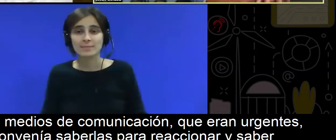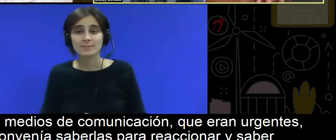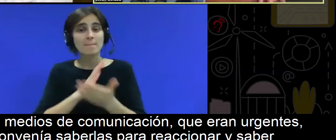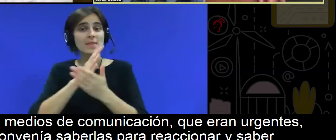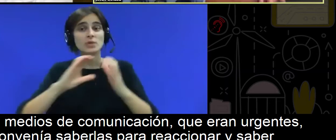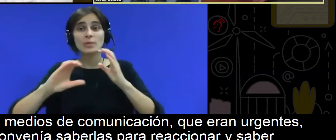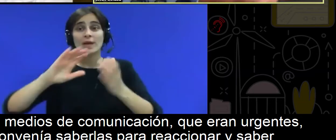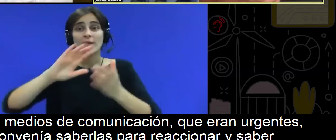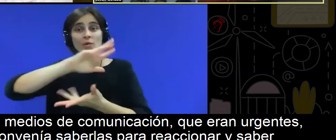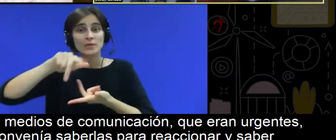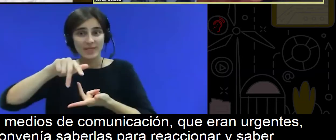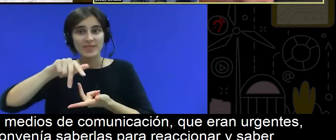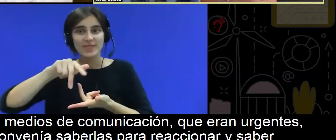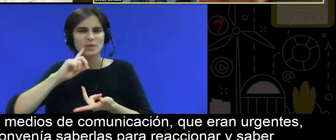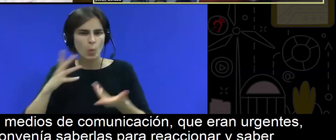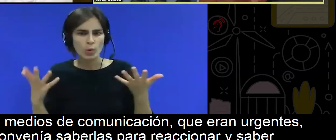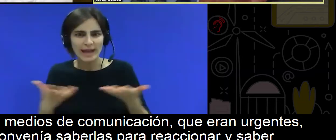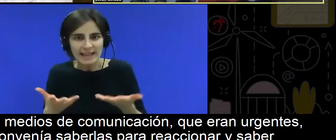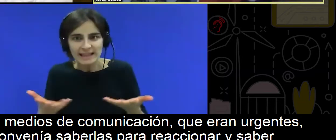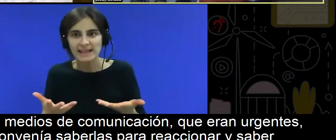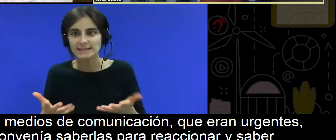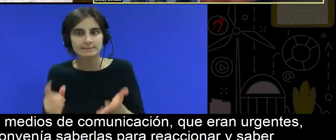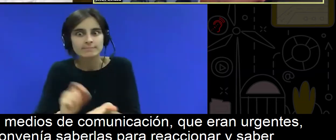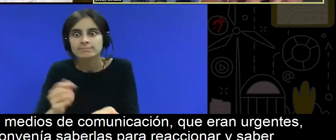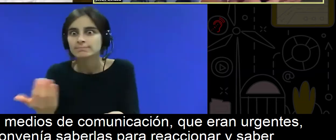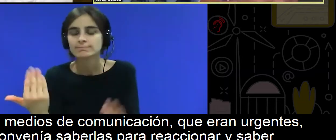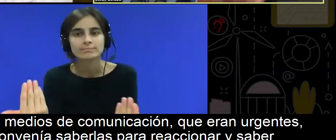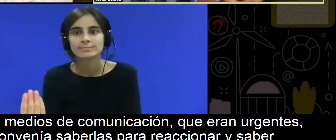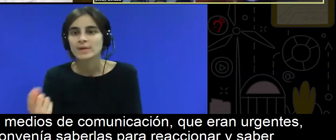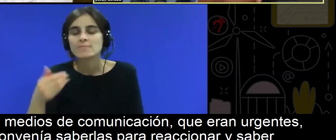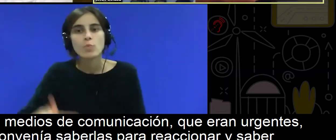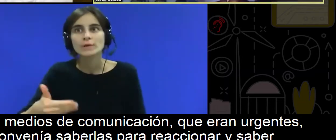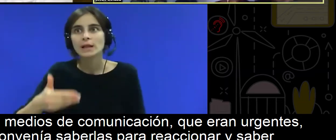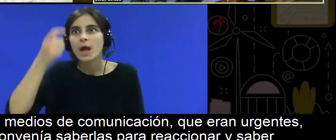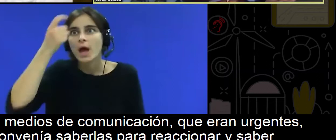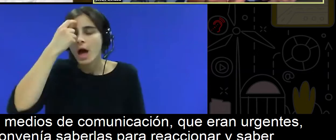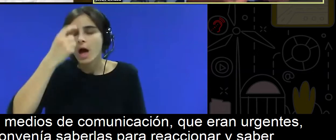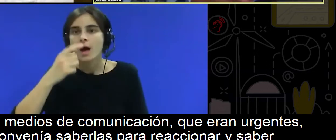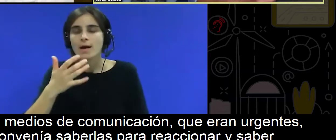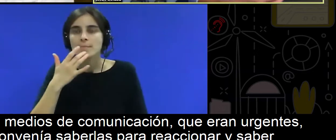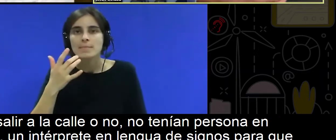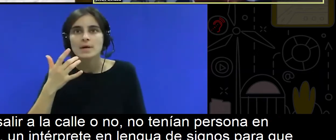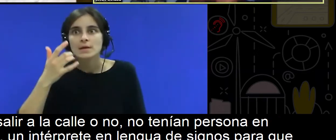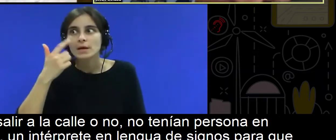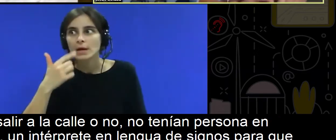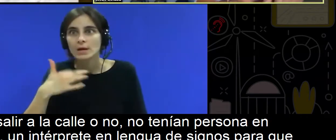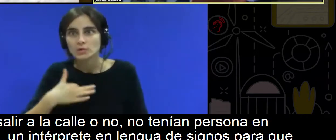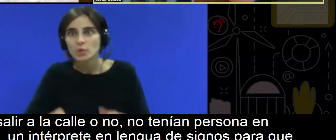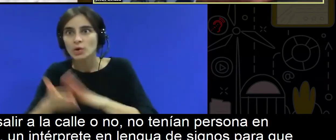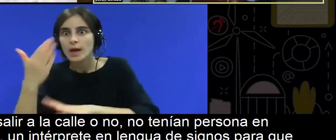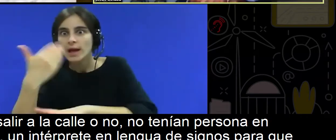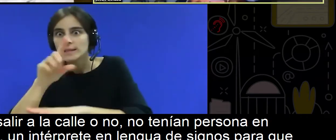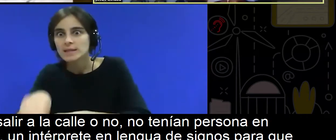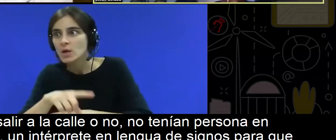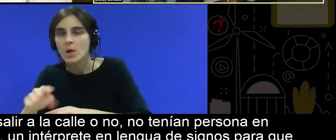comunicación, que eran noticias urgentes, rápidas, que convenía saberlas para poder racionar y saber si podíamos salir a la calle o no. Las